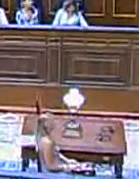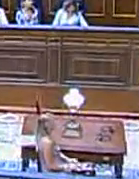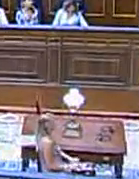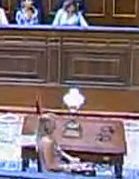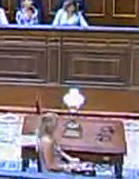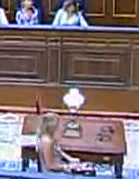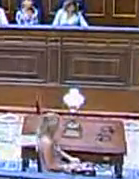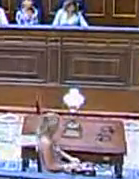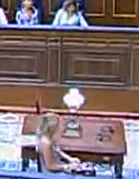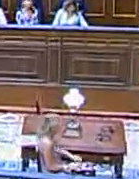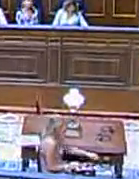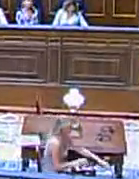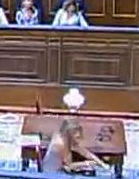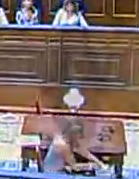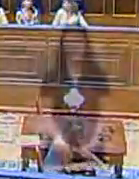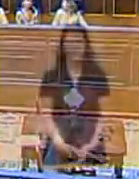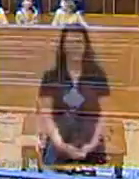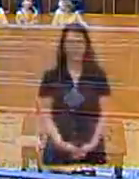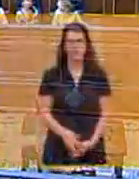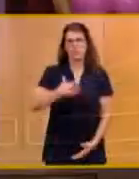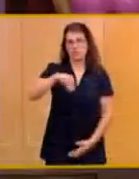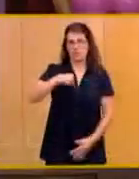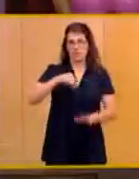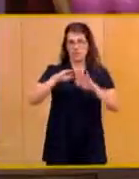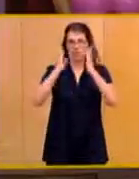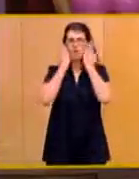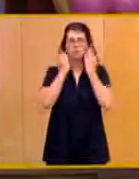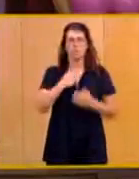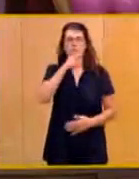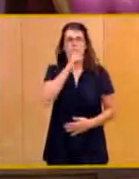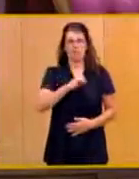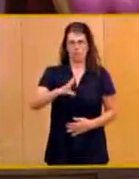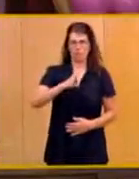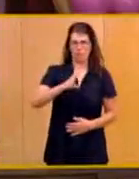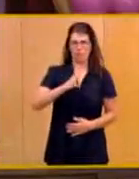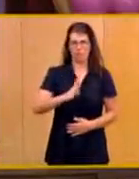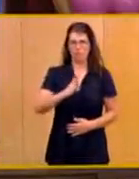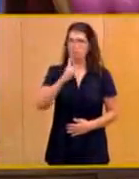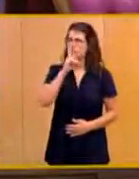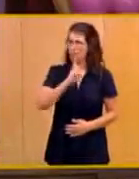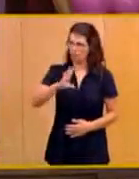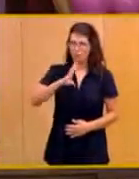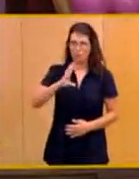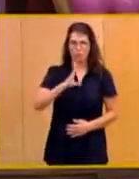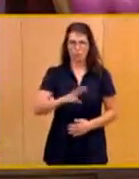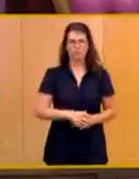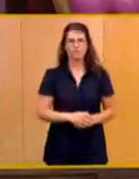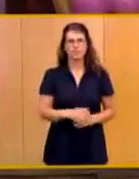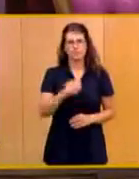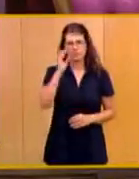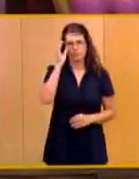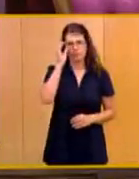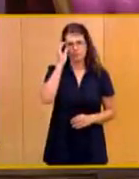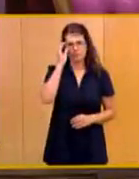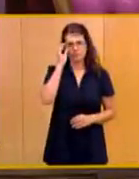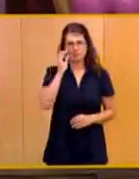El presidente del Partido Popular Silencio, le ha pedido por favor. a Zapatero que disuelva el Parlamento y que Silencio, convoque por favor. elecciones porque a su juicio no está en